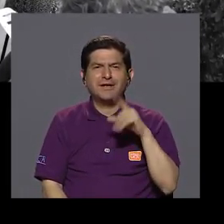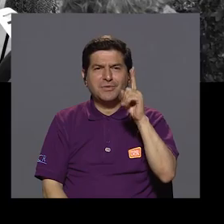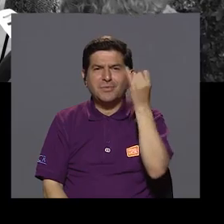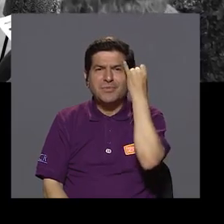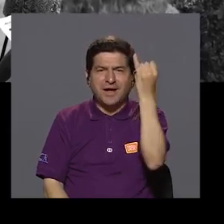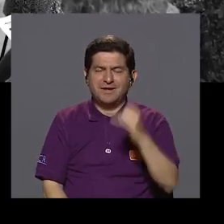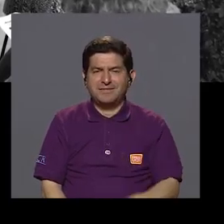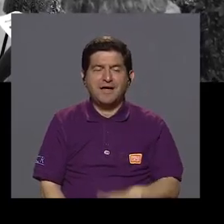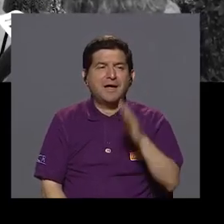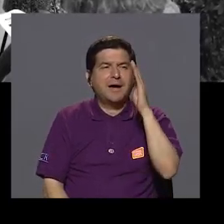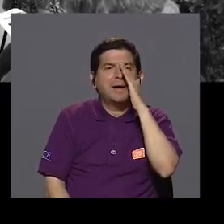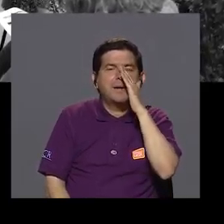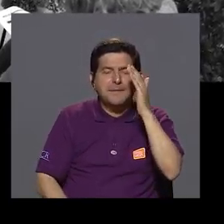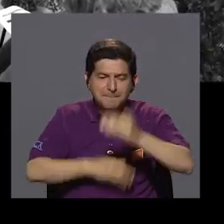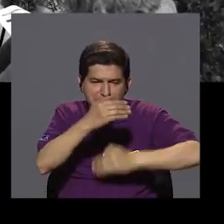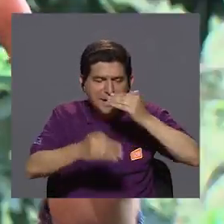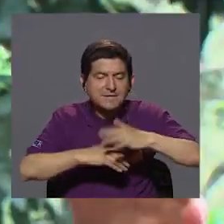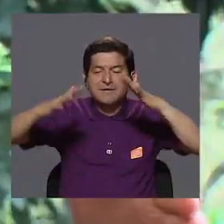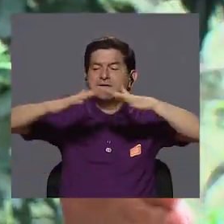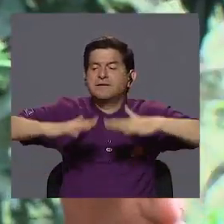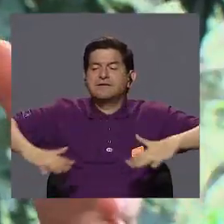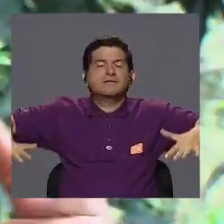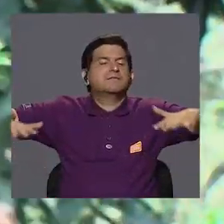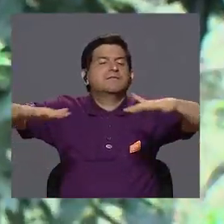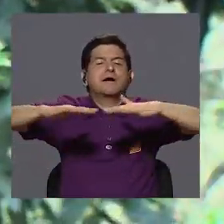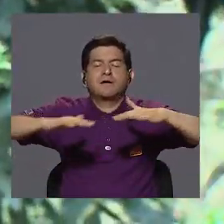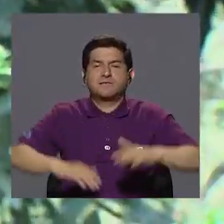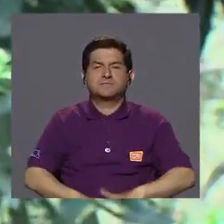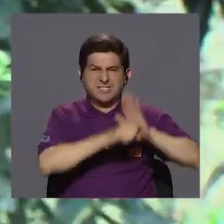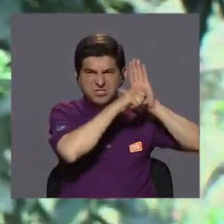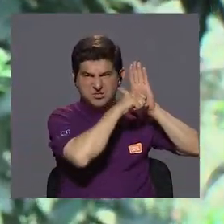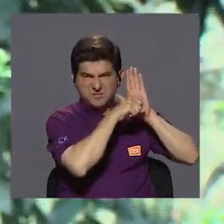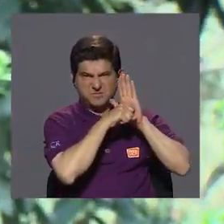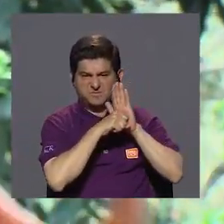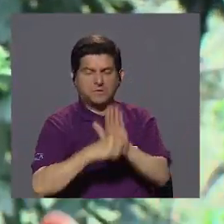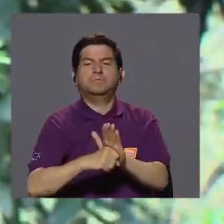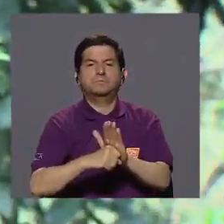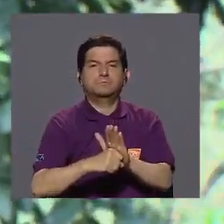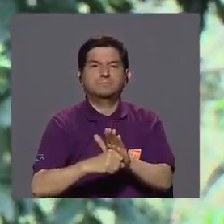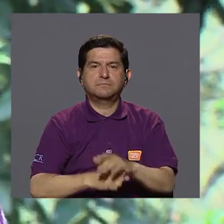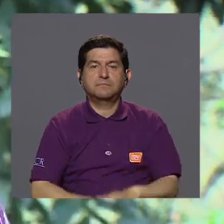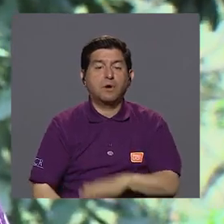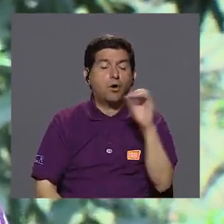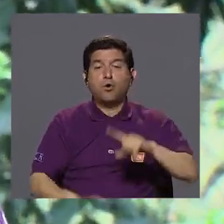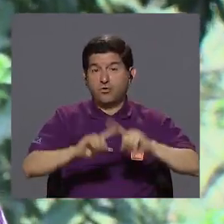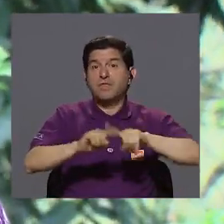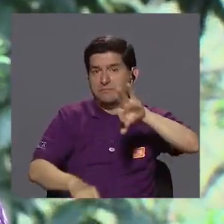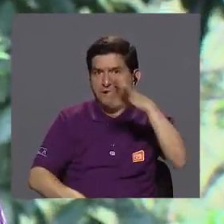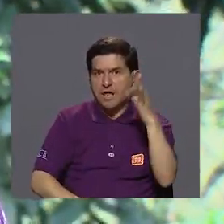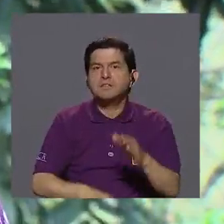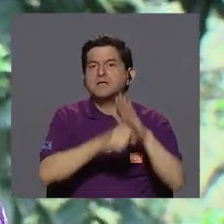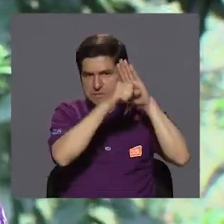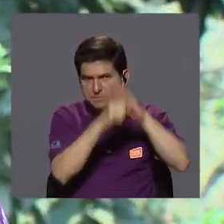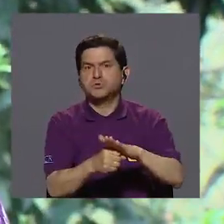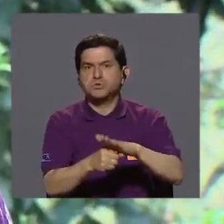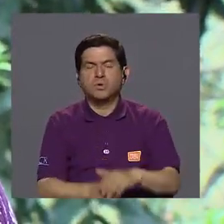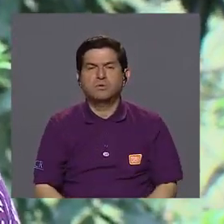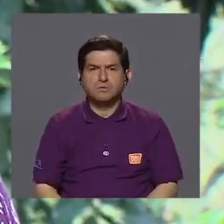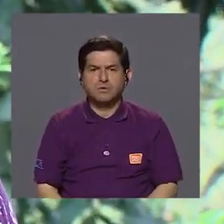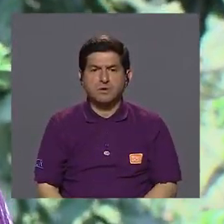como esta línea, ¿no? La maternidad como el espacio para la opresión, de alguna manera, ¿no? O de muchas